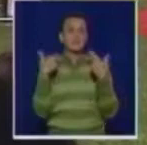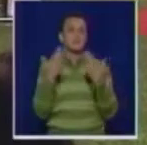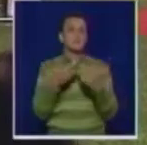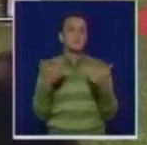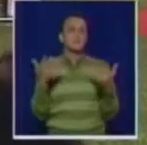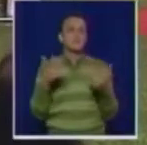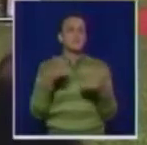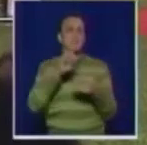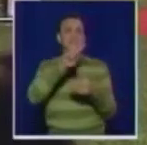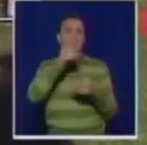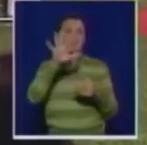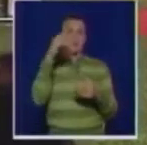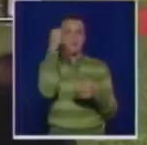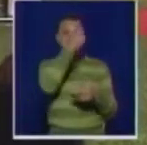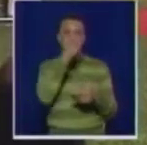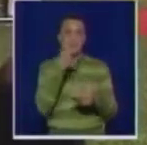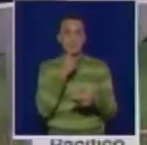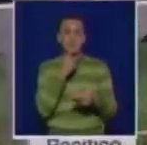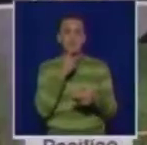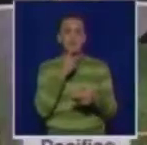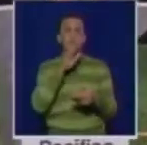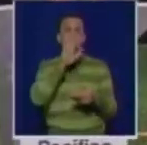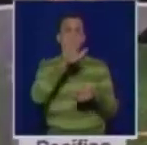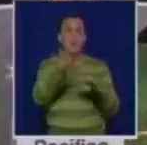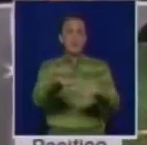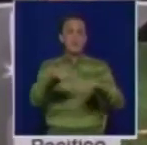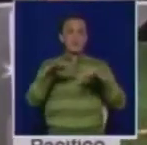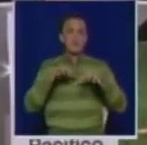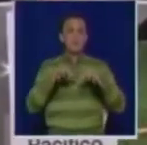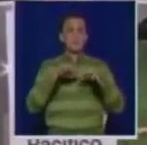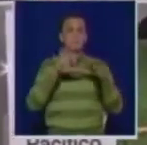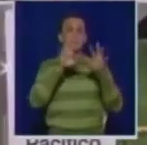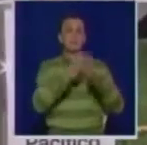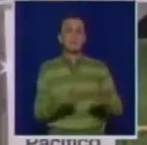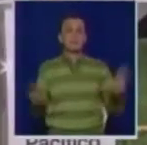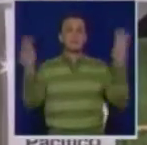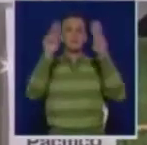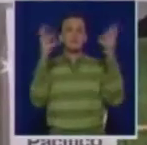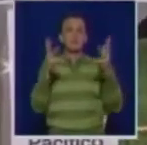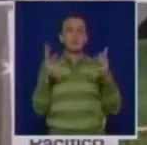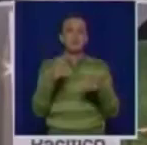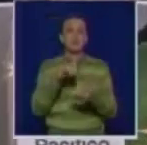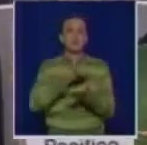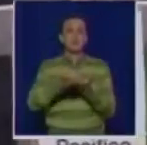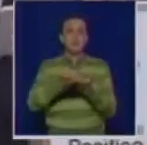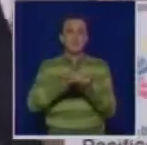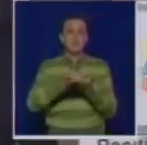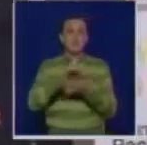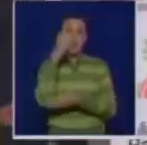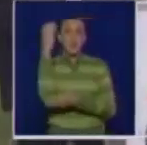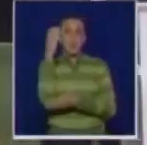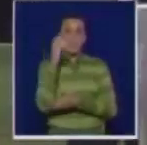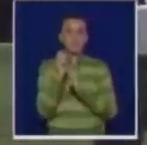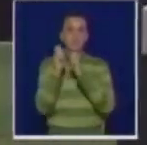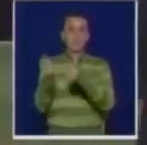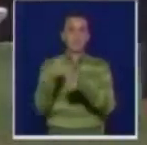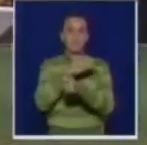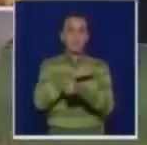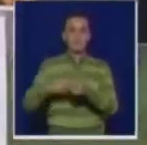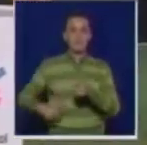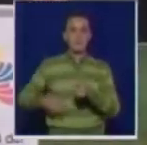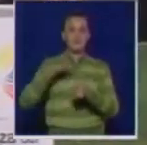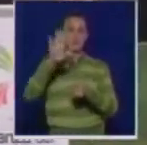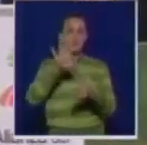el próximo 25 de septiembre en el marco de la Asamblea de las Naciones Unidas en Nueva York. Colombia ejerce la presidencia de la Alianza del